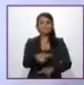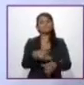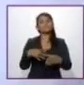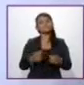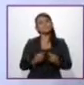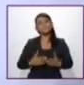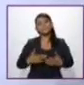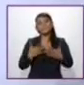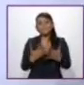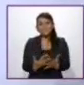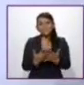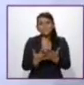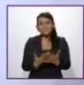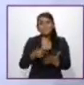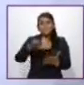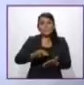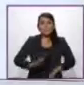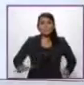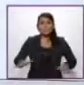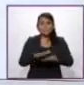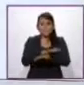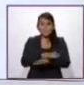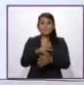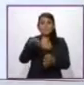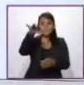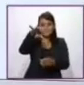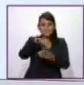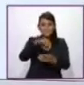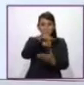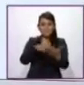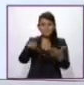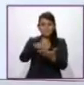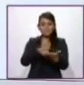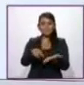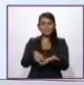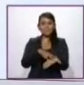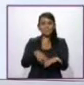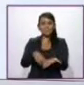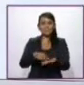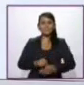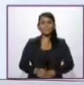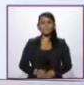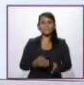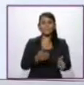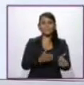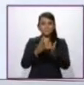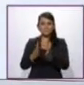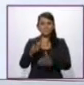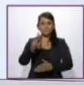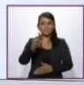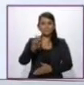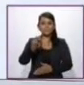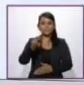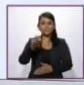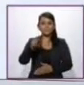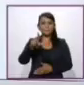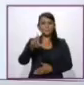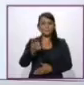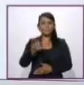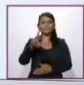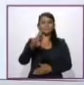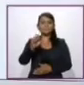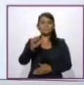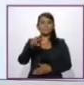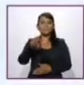es hoy. Vota verde. Muchas gracias, candidata. Es el turno de Penélope Ramírez, candidata del Partido